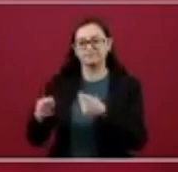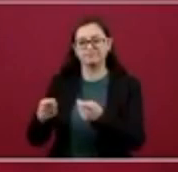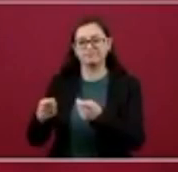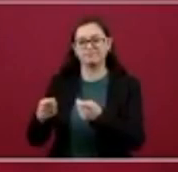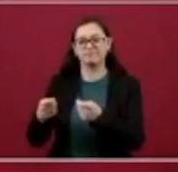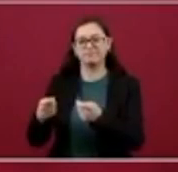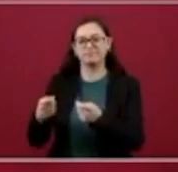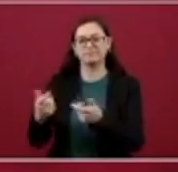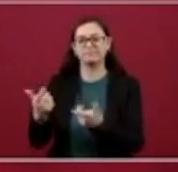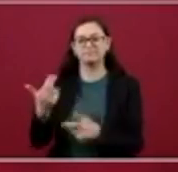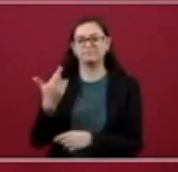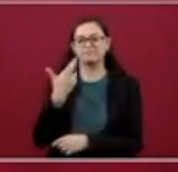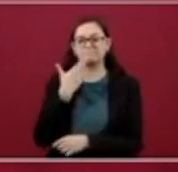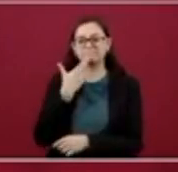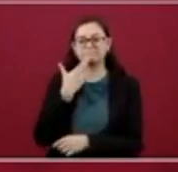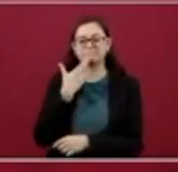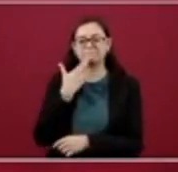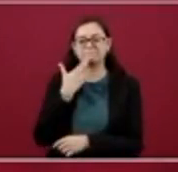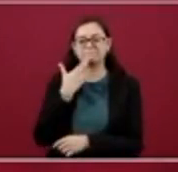como la mejor